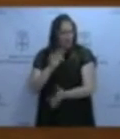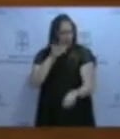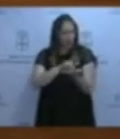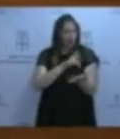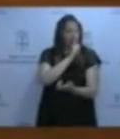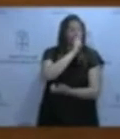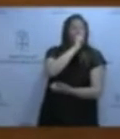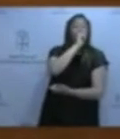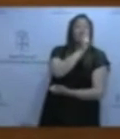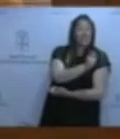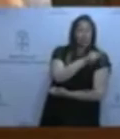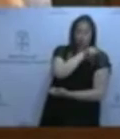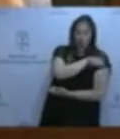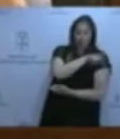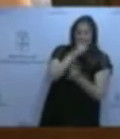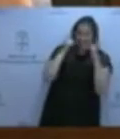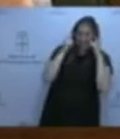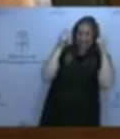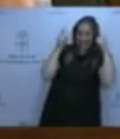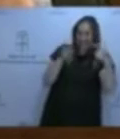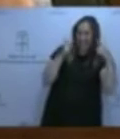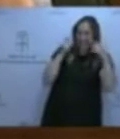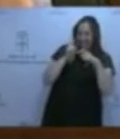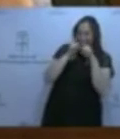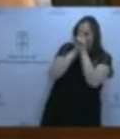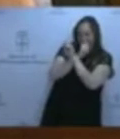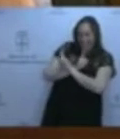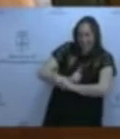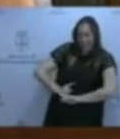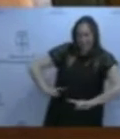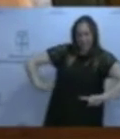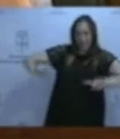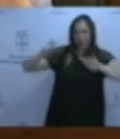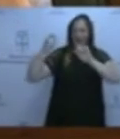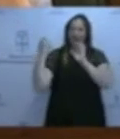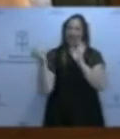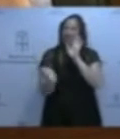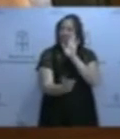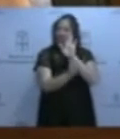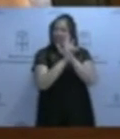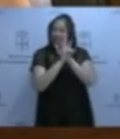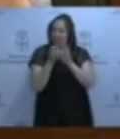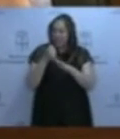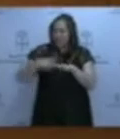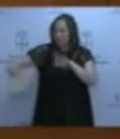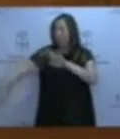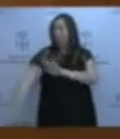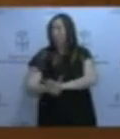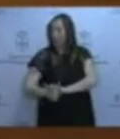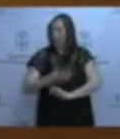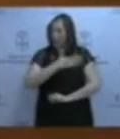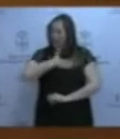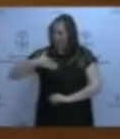intentando furar por una pared, nos quiera colar este decreto exactamente idéntico al suyo. Al Partido Socialista, por